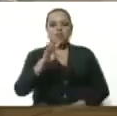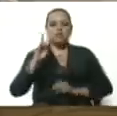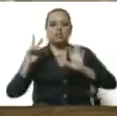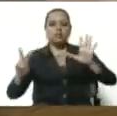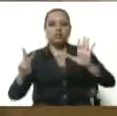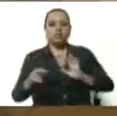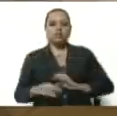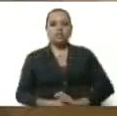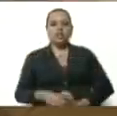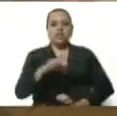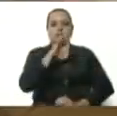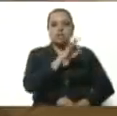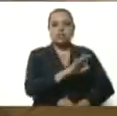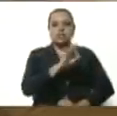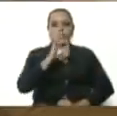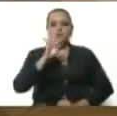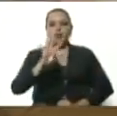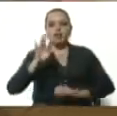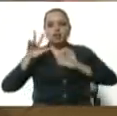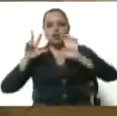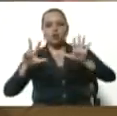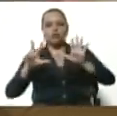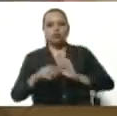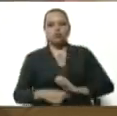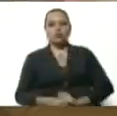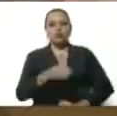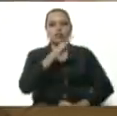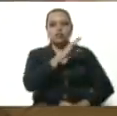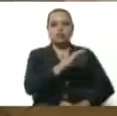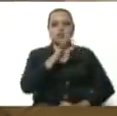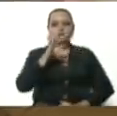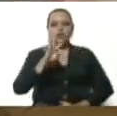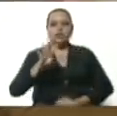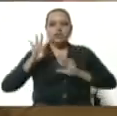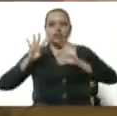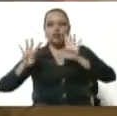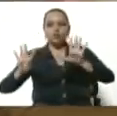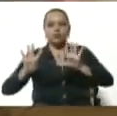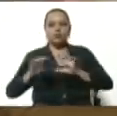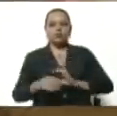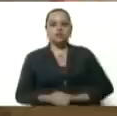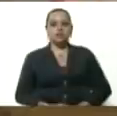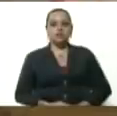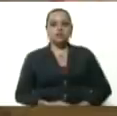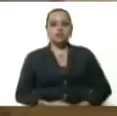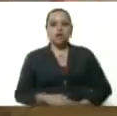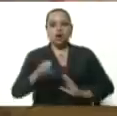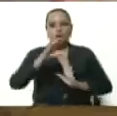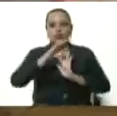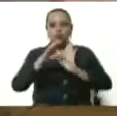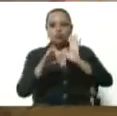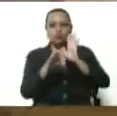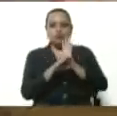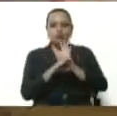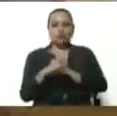347, 348 y 349 de la Constitución de la